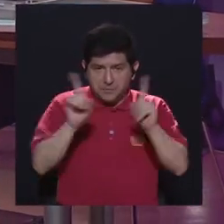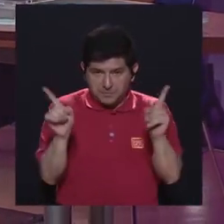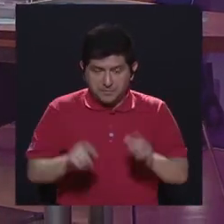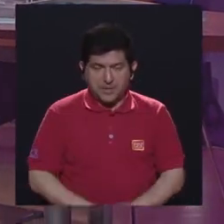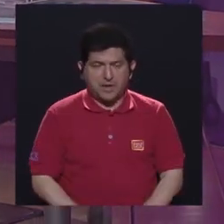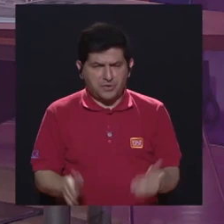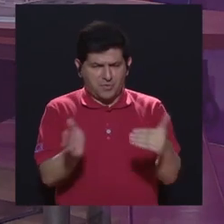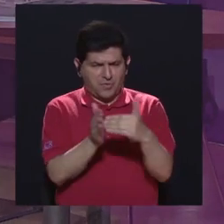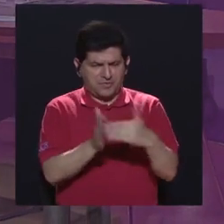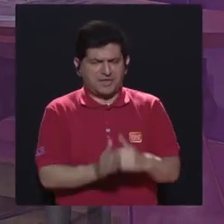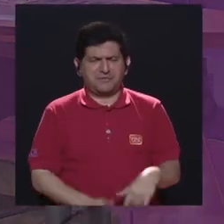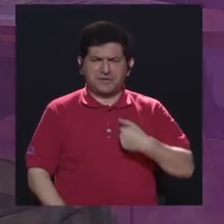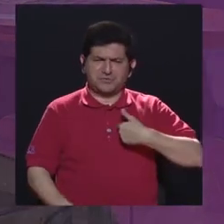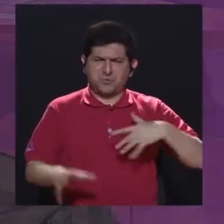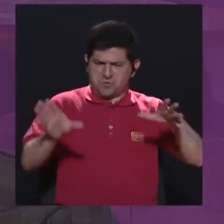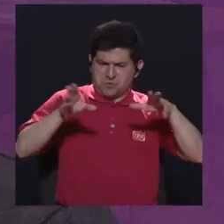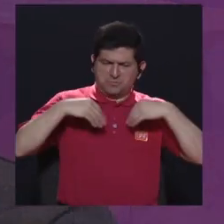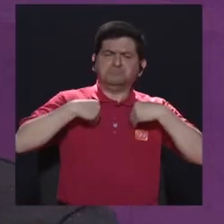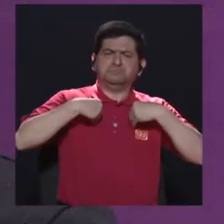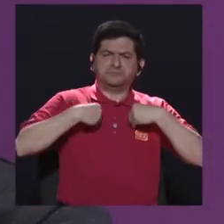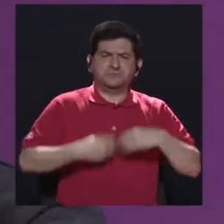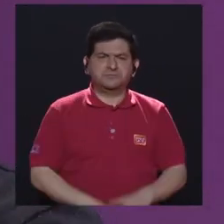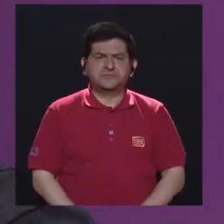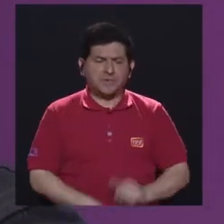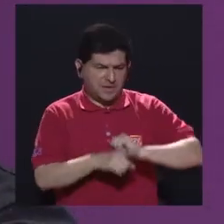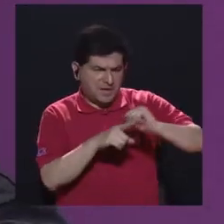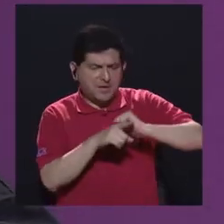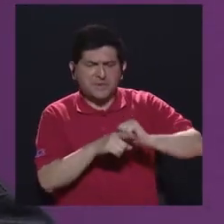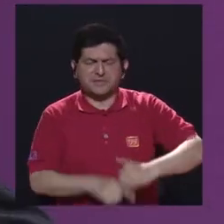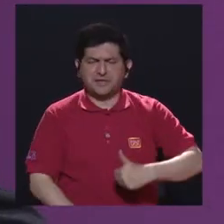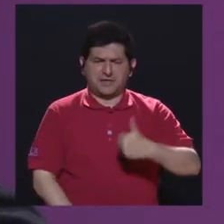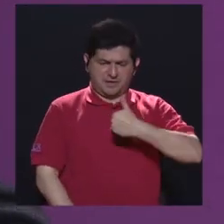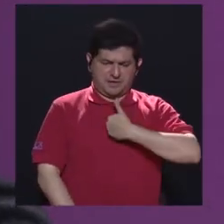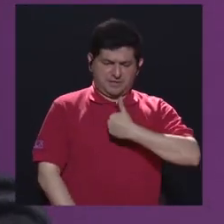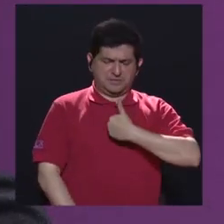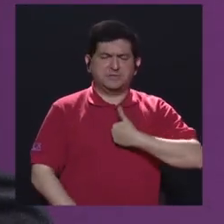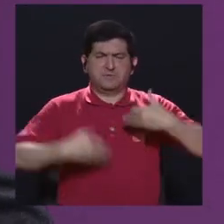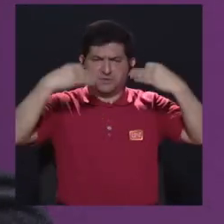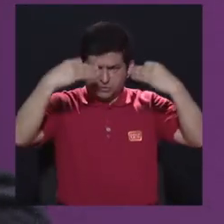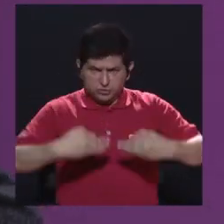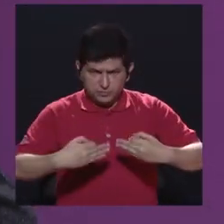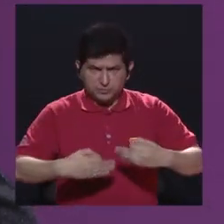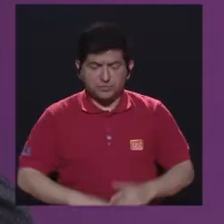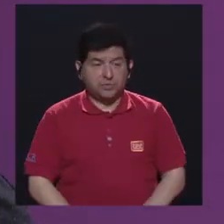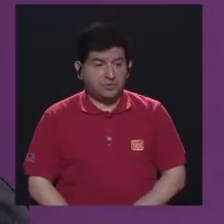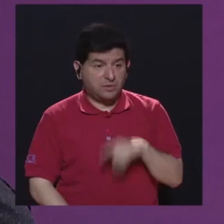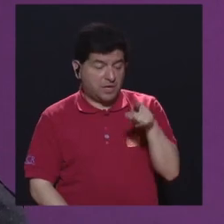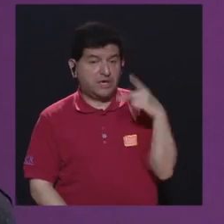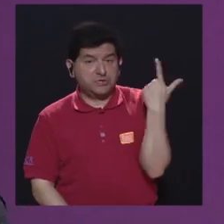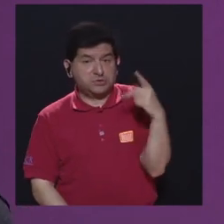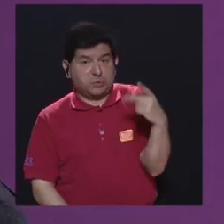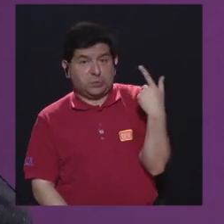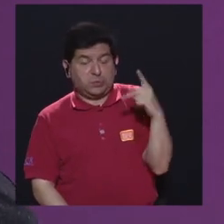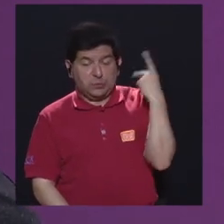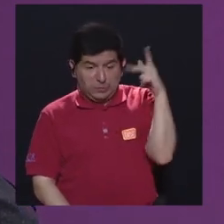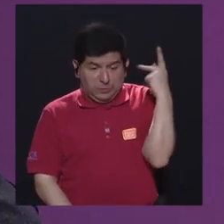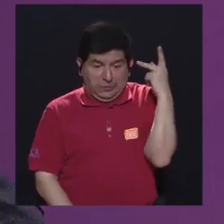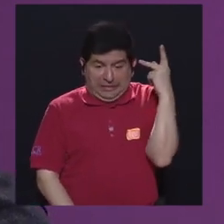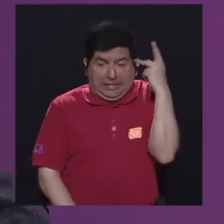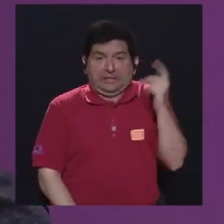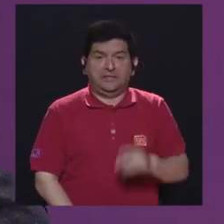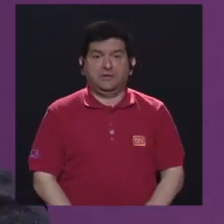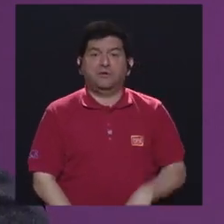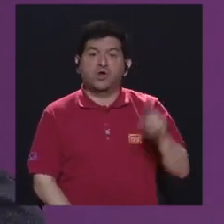reapropiarse de eso y practicar la autodeterminación eso es tan peligrosamente político